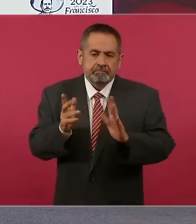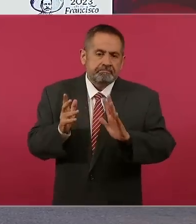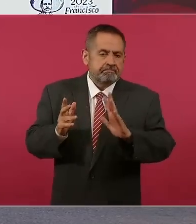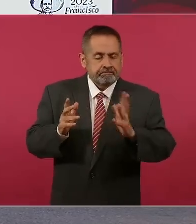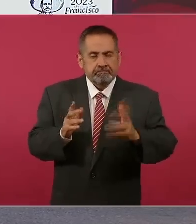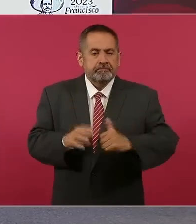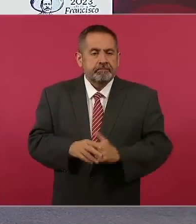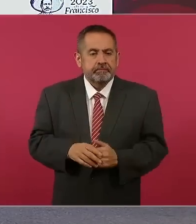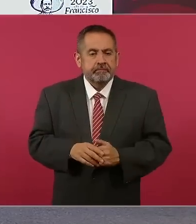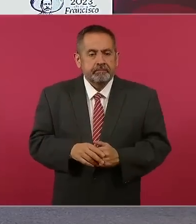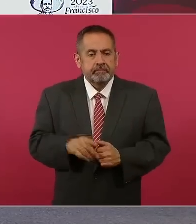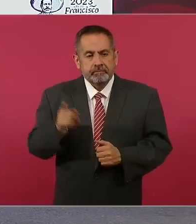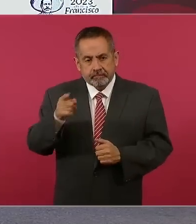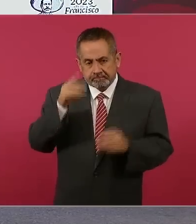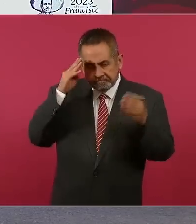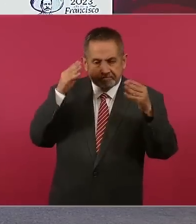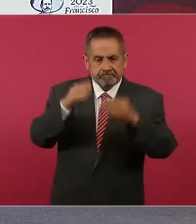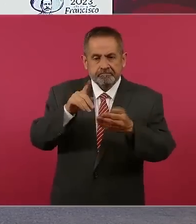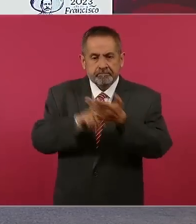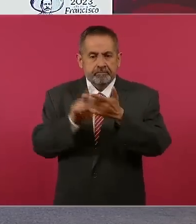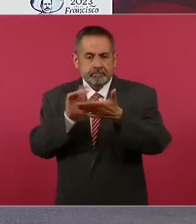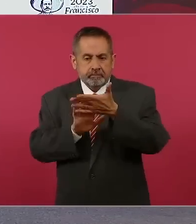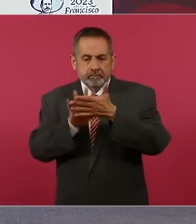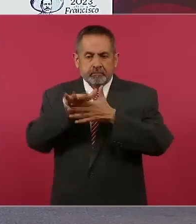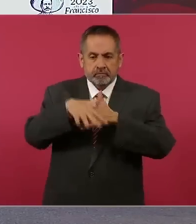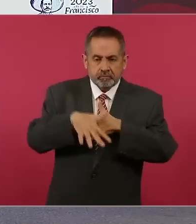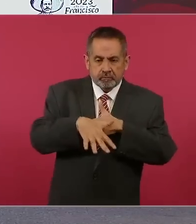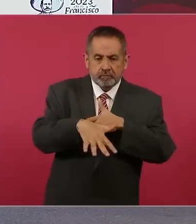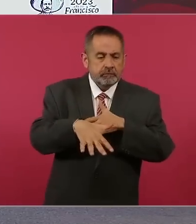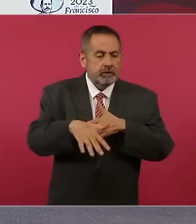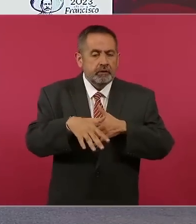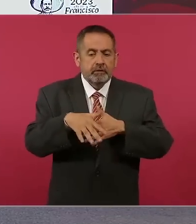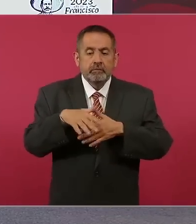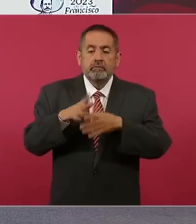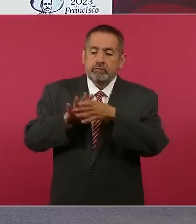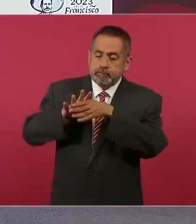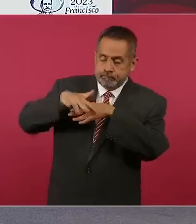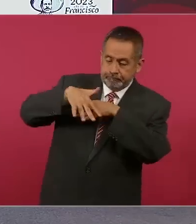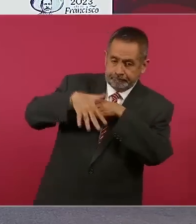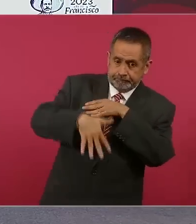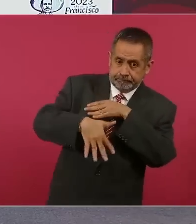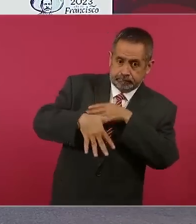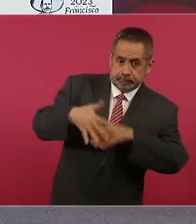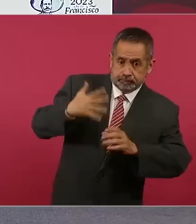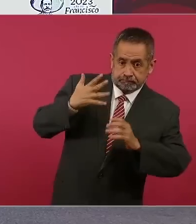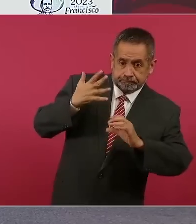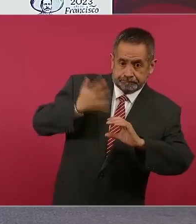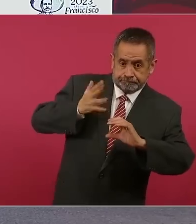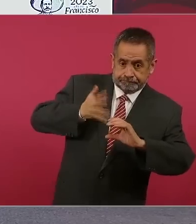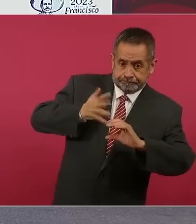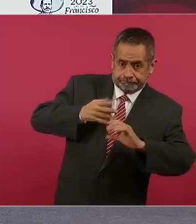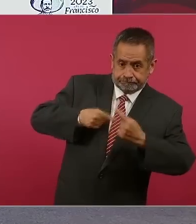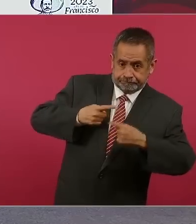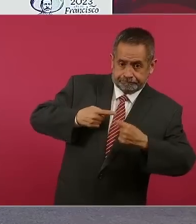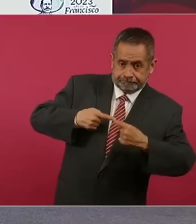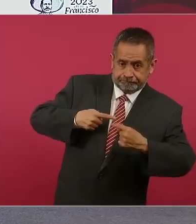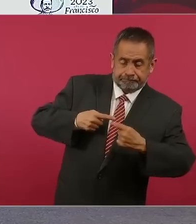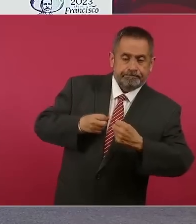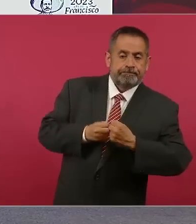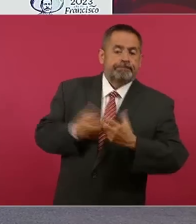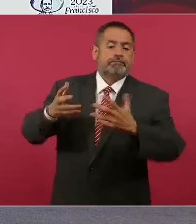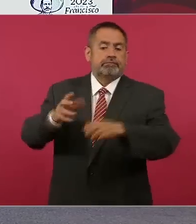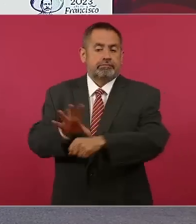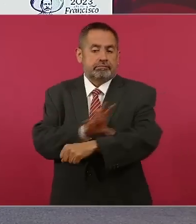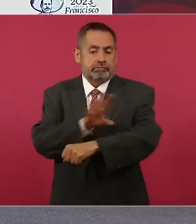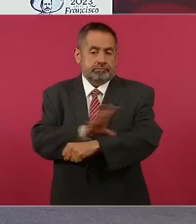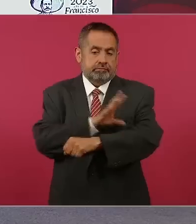principales objetivos de la presa son la generación de energía y el proporcionar agua para